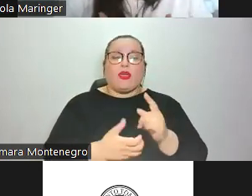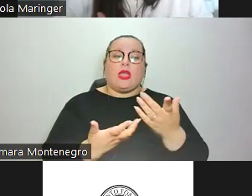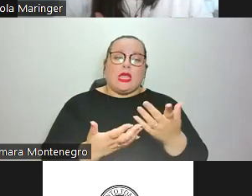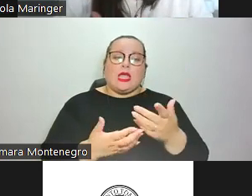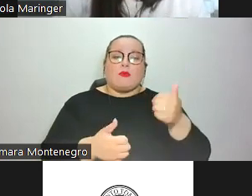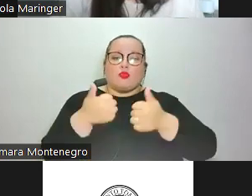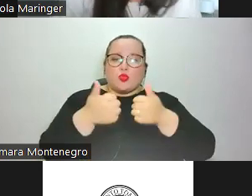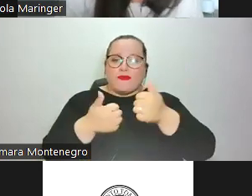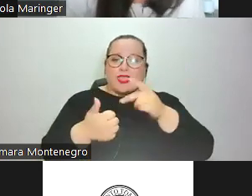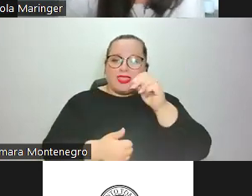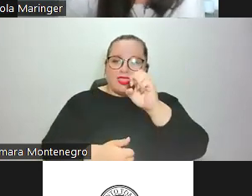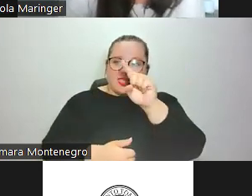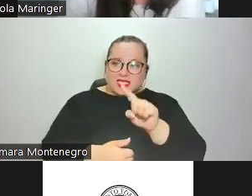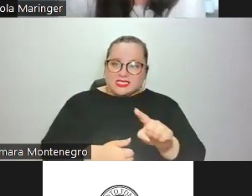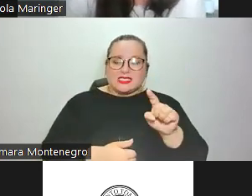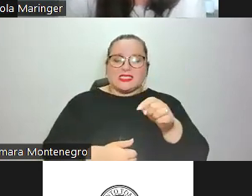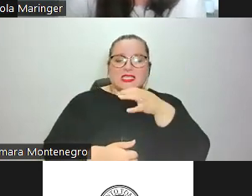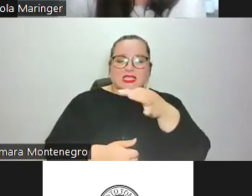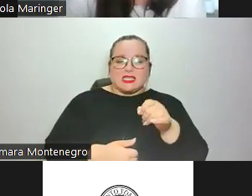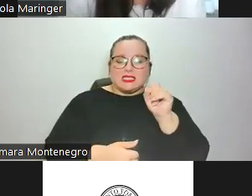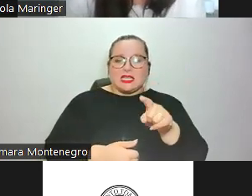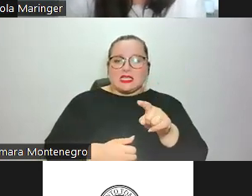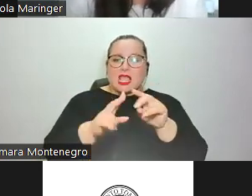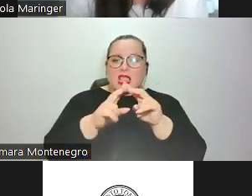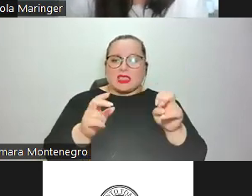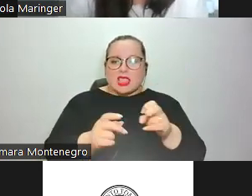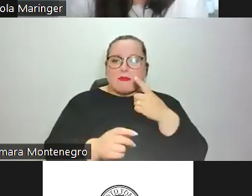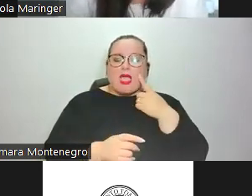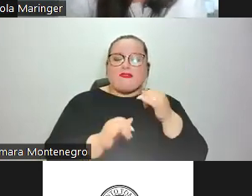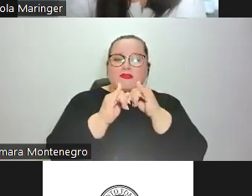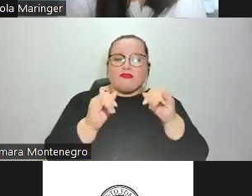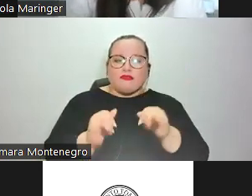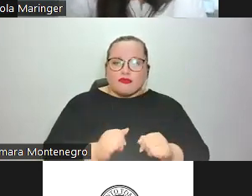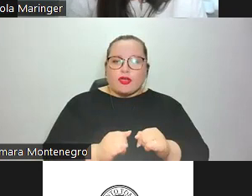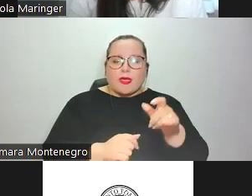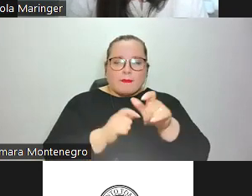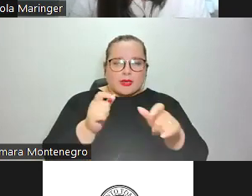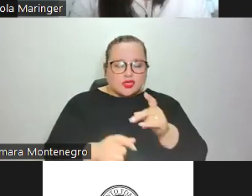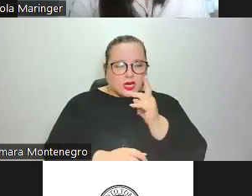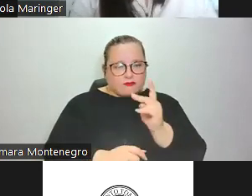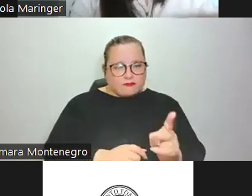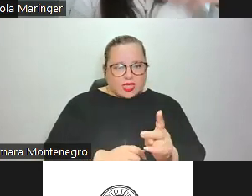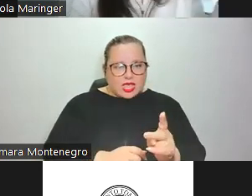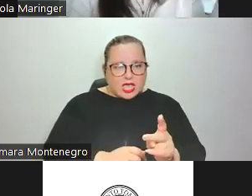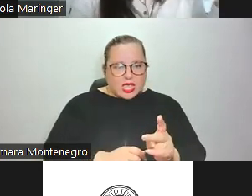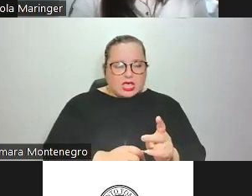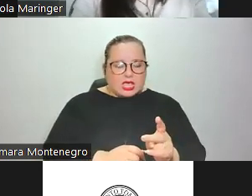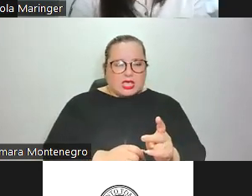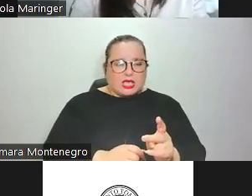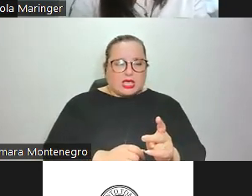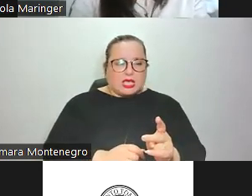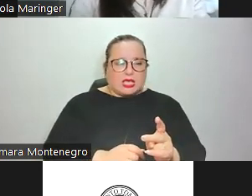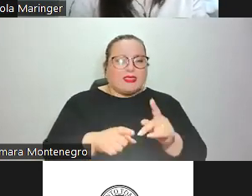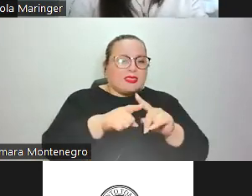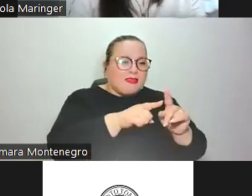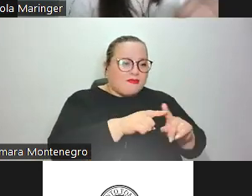prueba que finalmente tiene que ver con la forma en que se perciben, perciben las